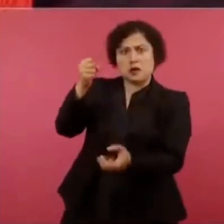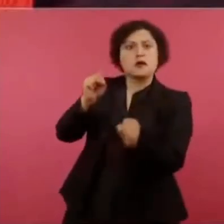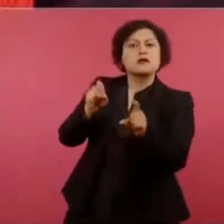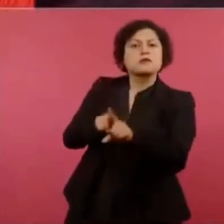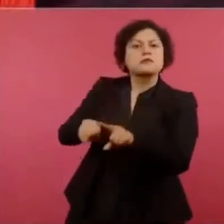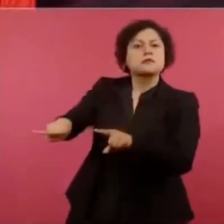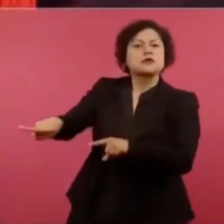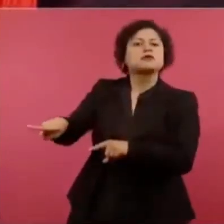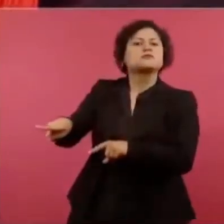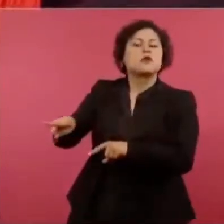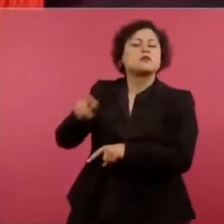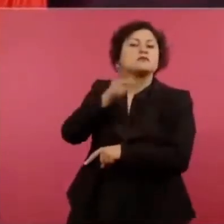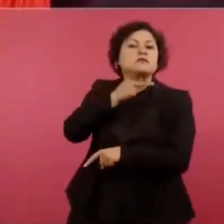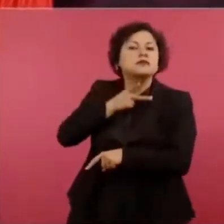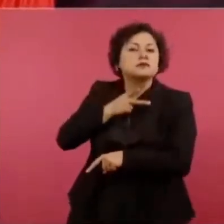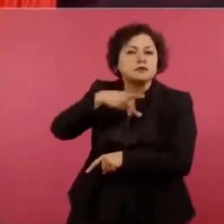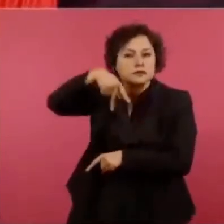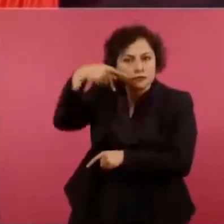por